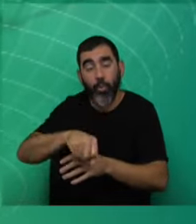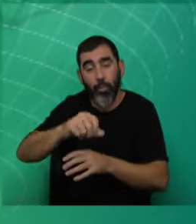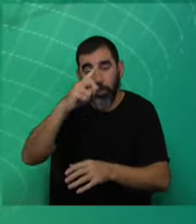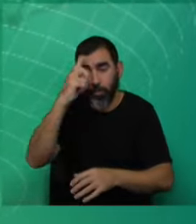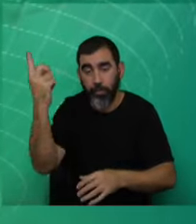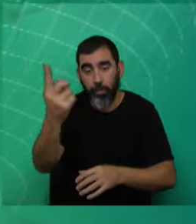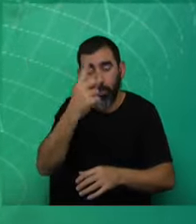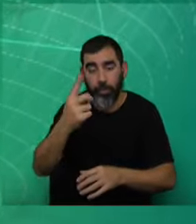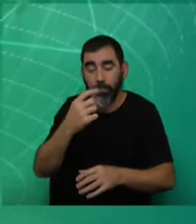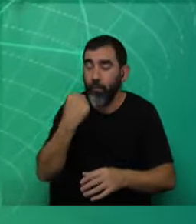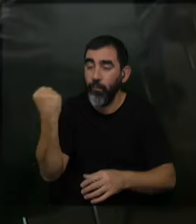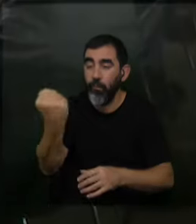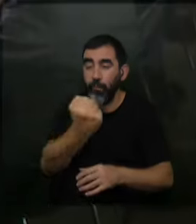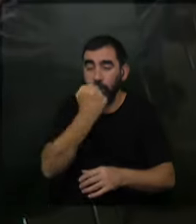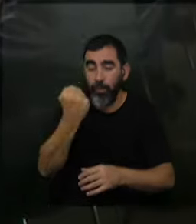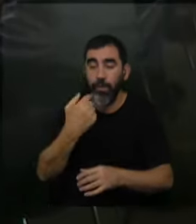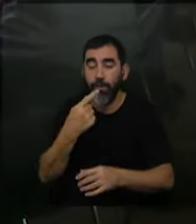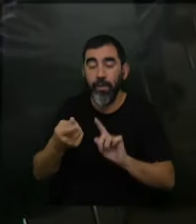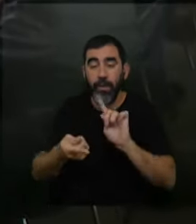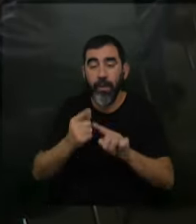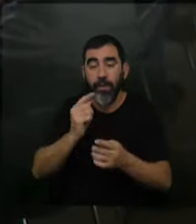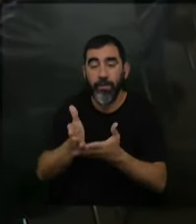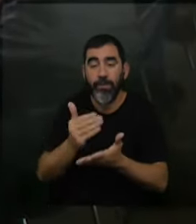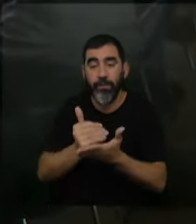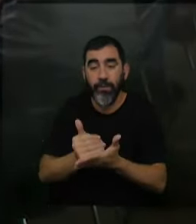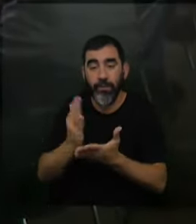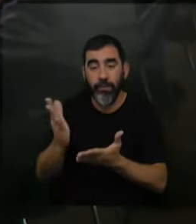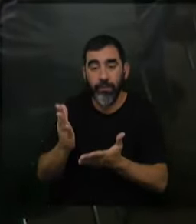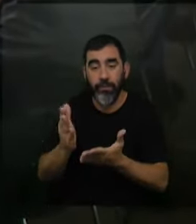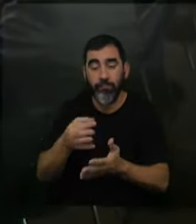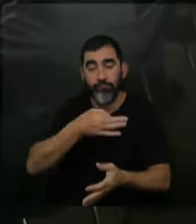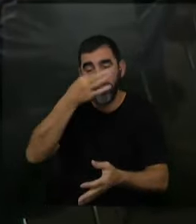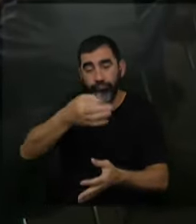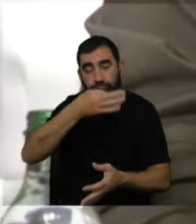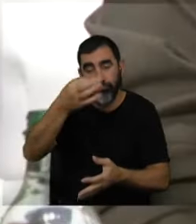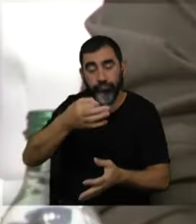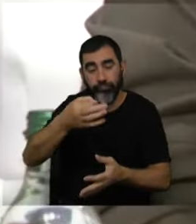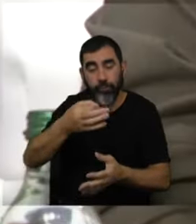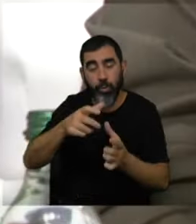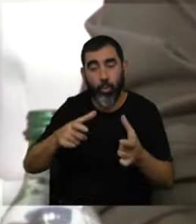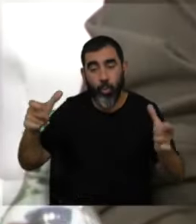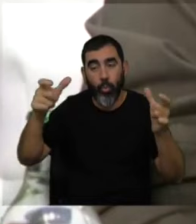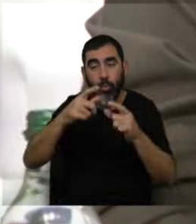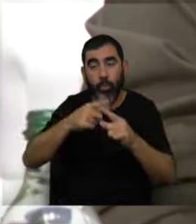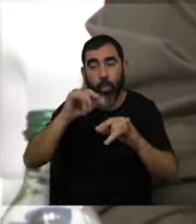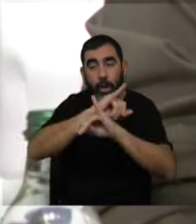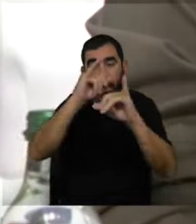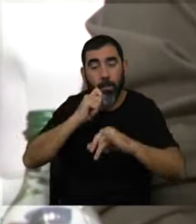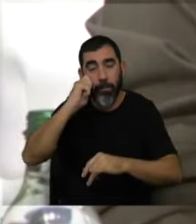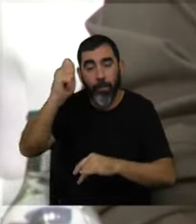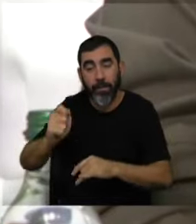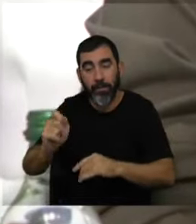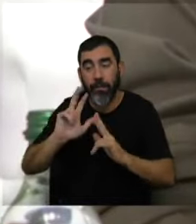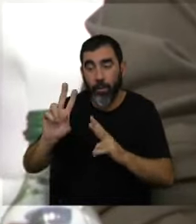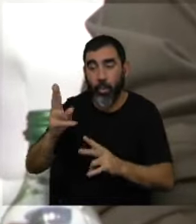internacional resulta imprescindible dijo el canciller Omar paganini cuando le tocó intervenir en la llamada Cumbre por la paz en Ucrania adelantando